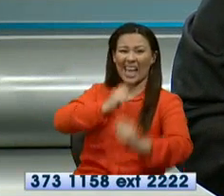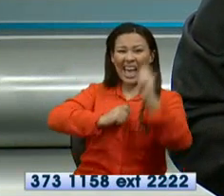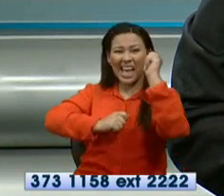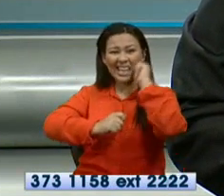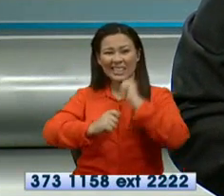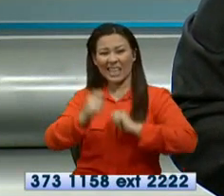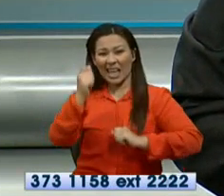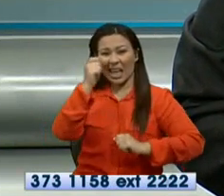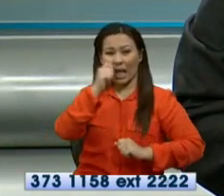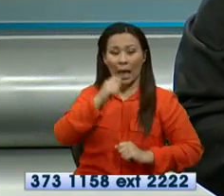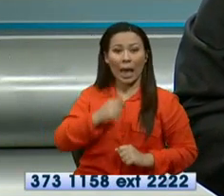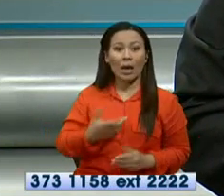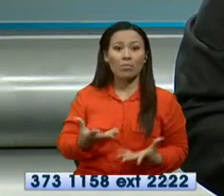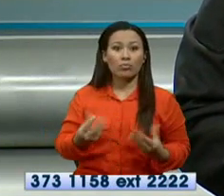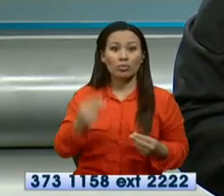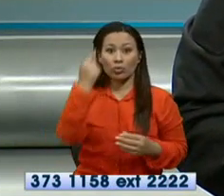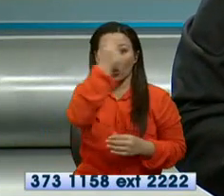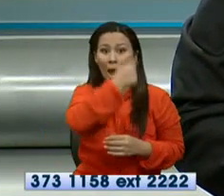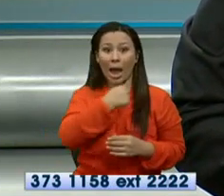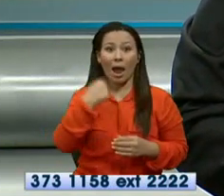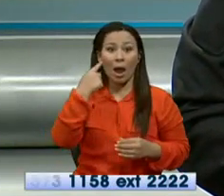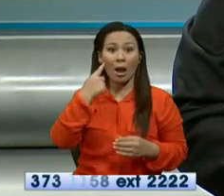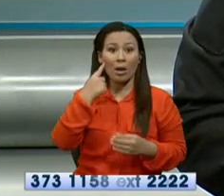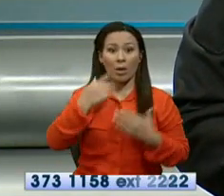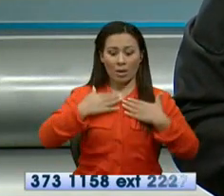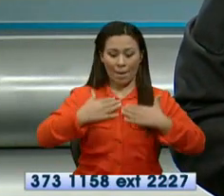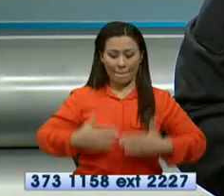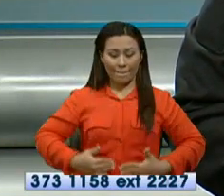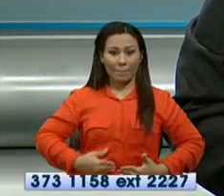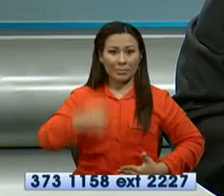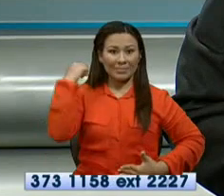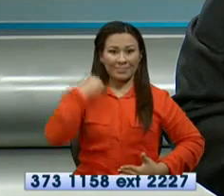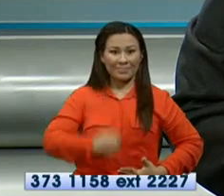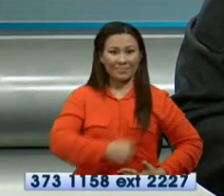salvaje, con cortes en el rostro y en el pecho.